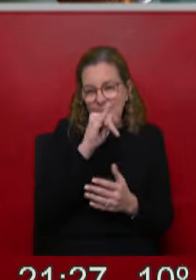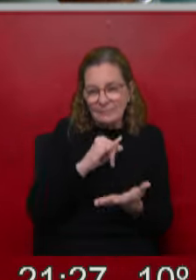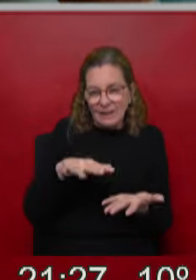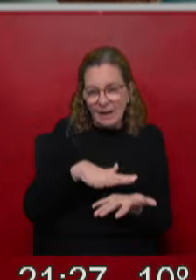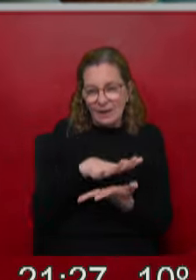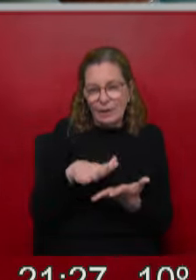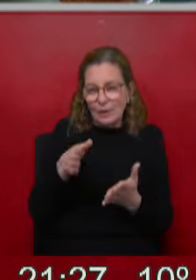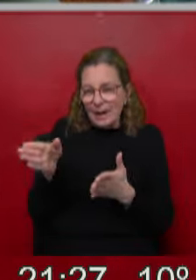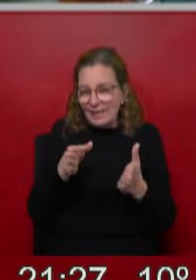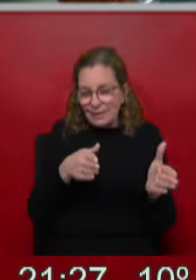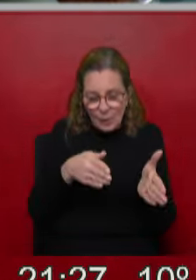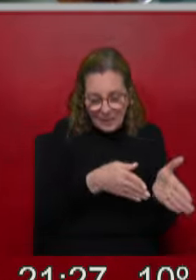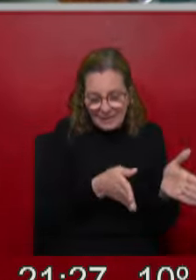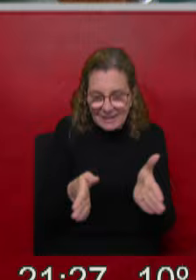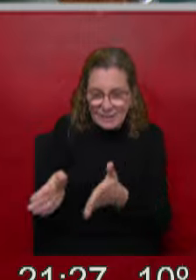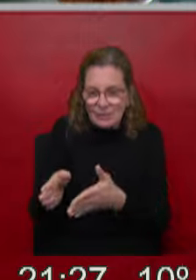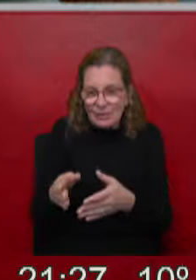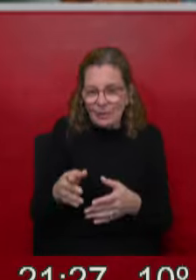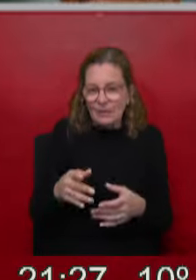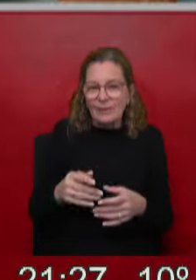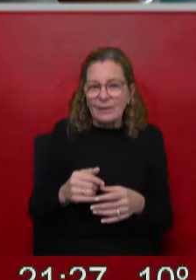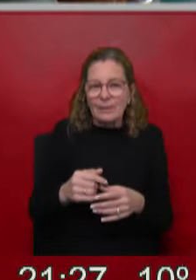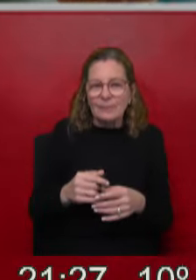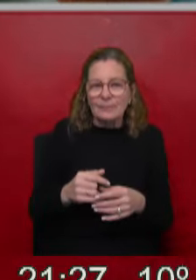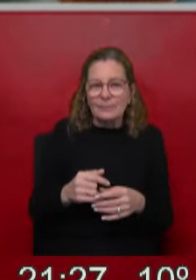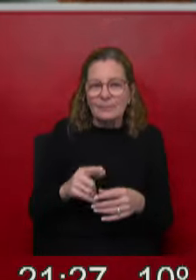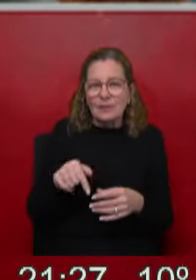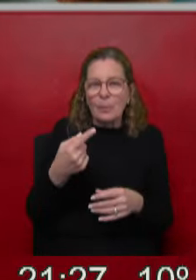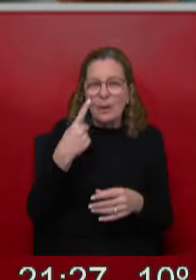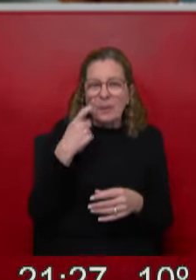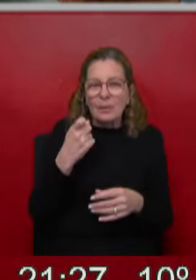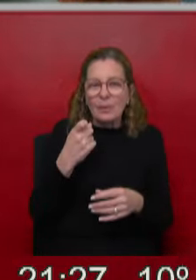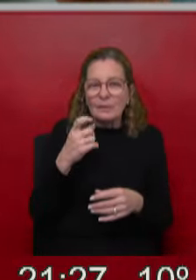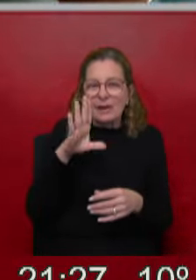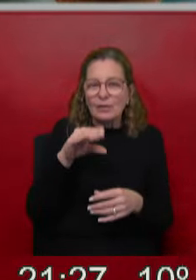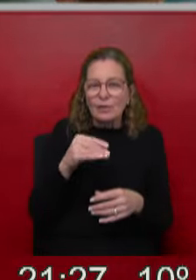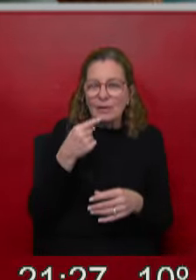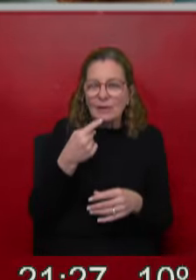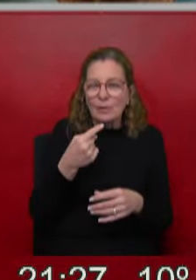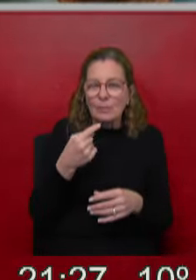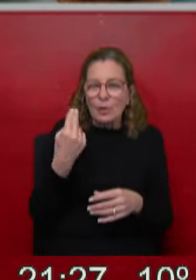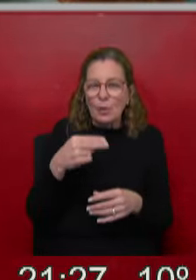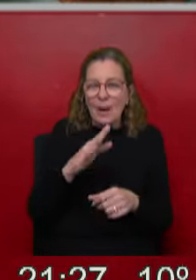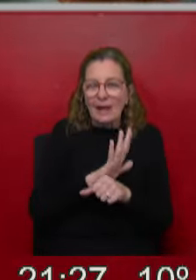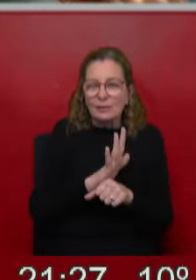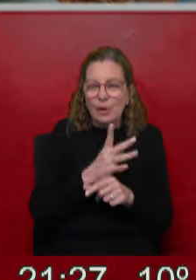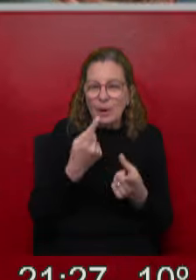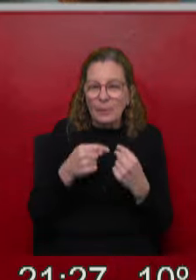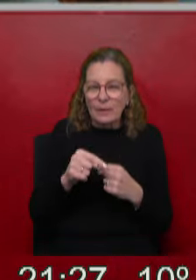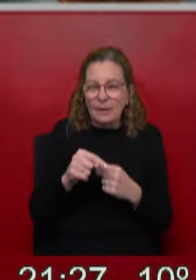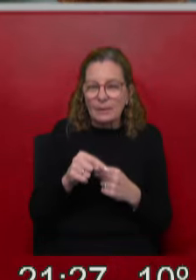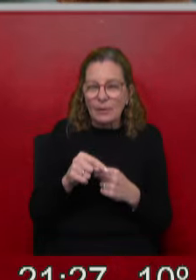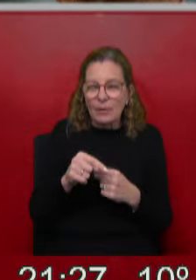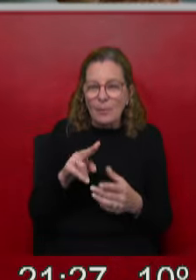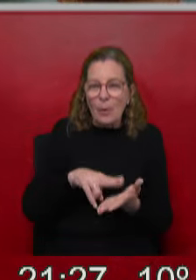los camarines, los pasillos que comunican un lugar con otro. Después me di cuenta que todo eso había influido, nunca quise ser actor ni nada, pero que como me